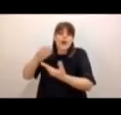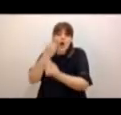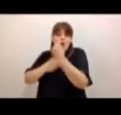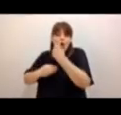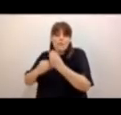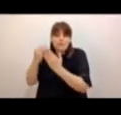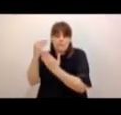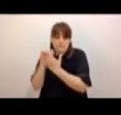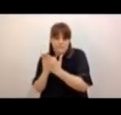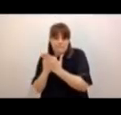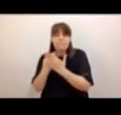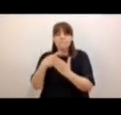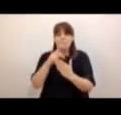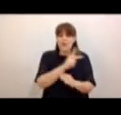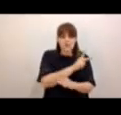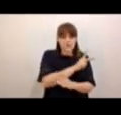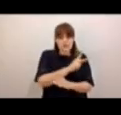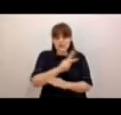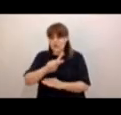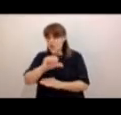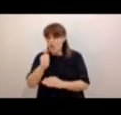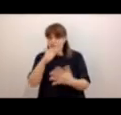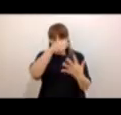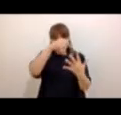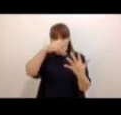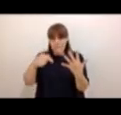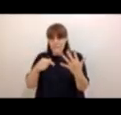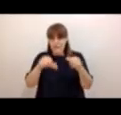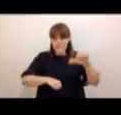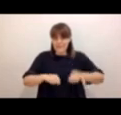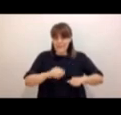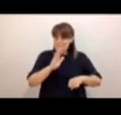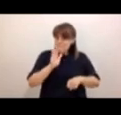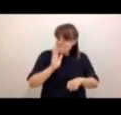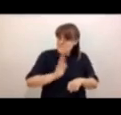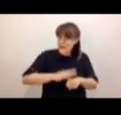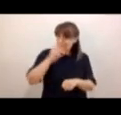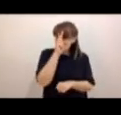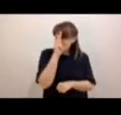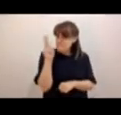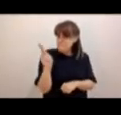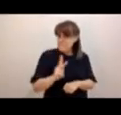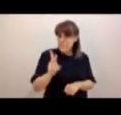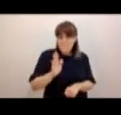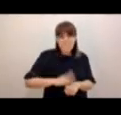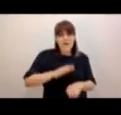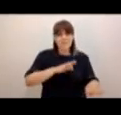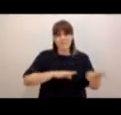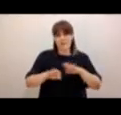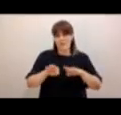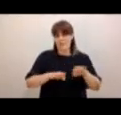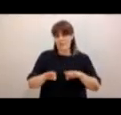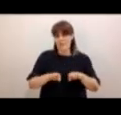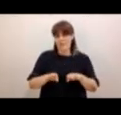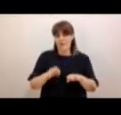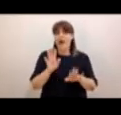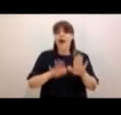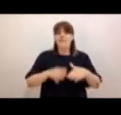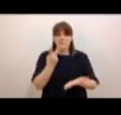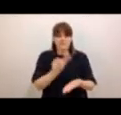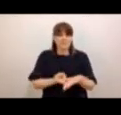casi todas las demás aumentaron es decir el trabajo doméstico aumentó en algunos casos se duplicó